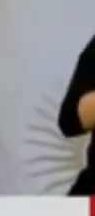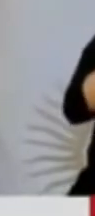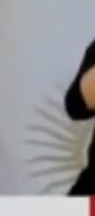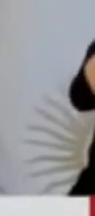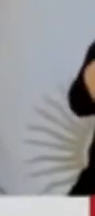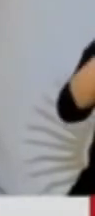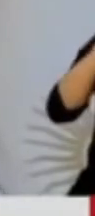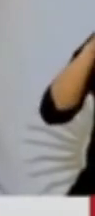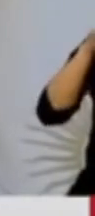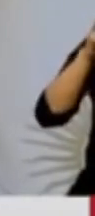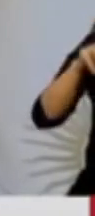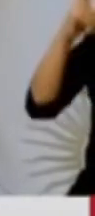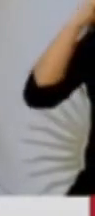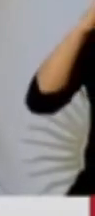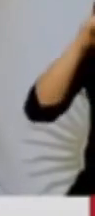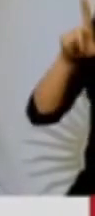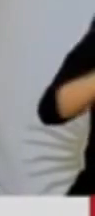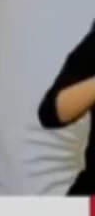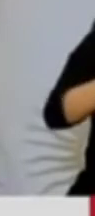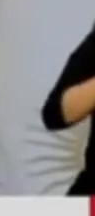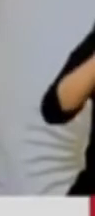37 y 39 de la Ley